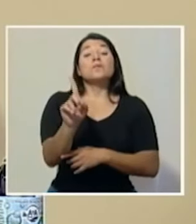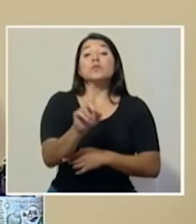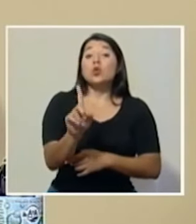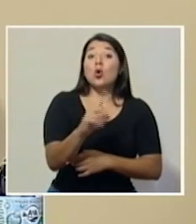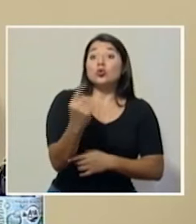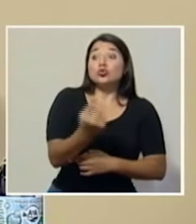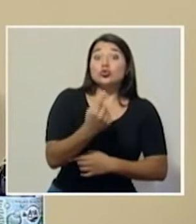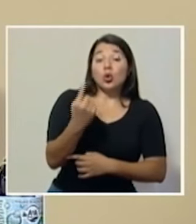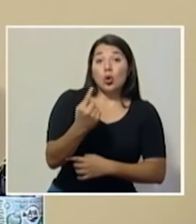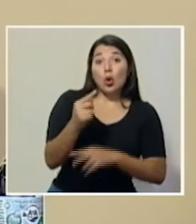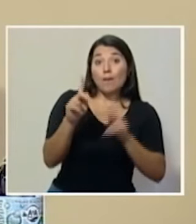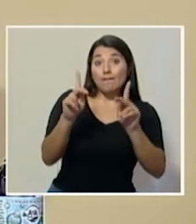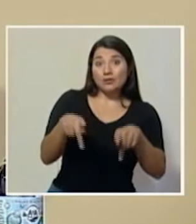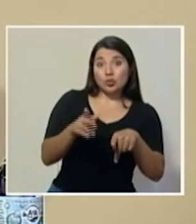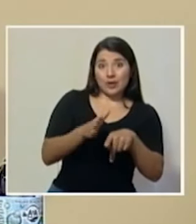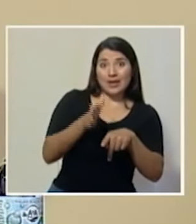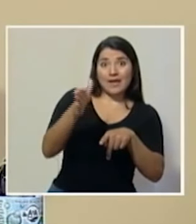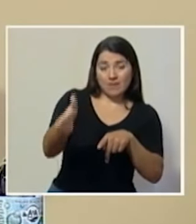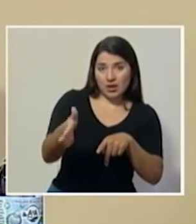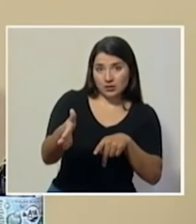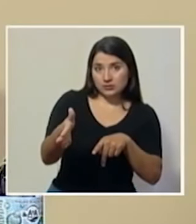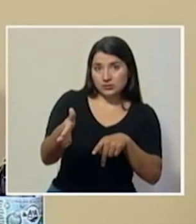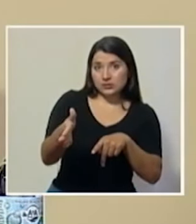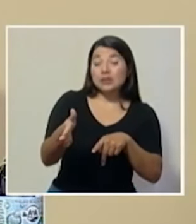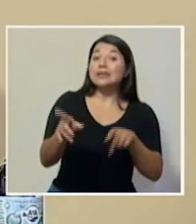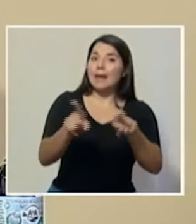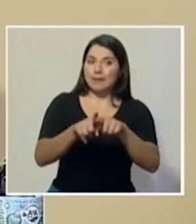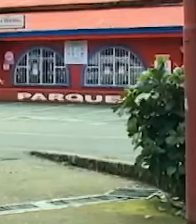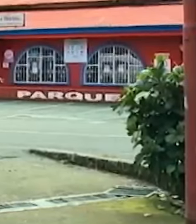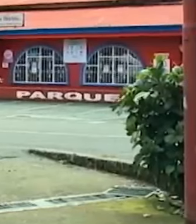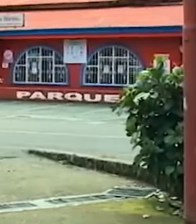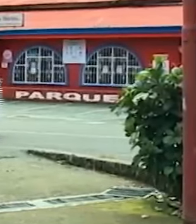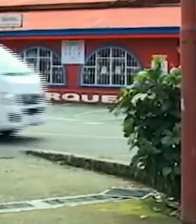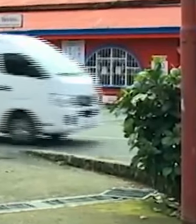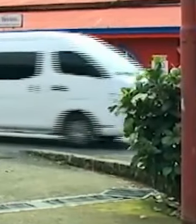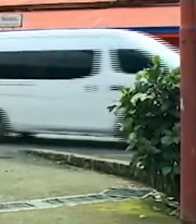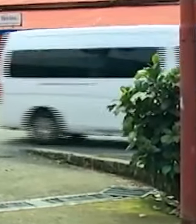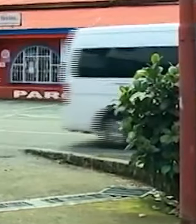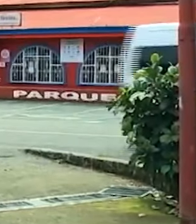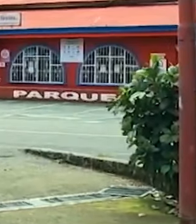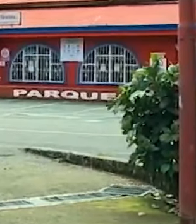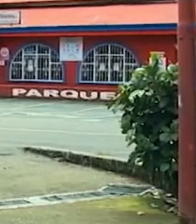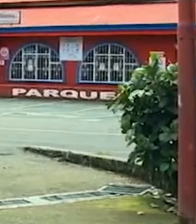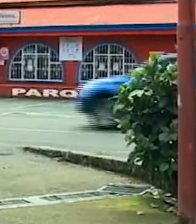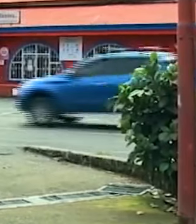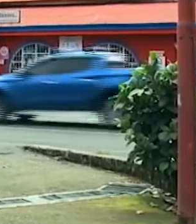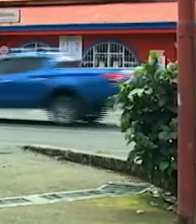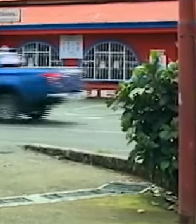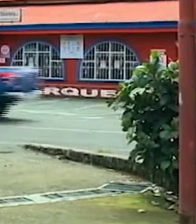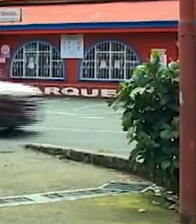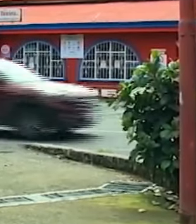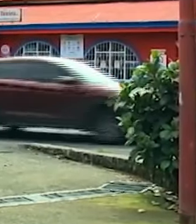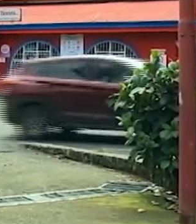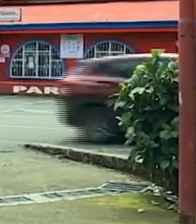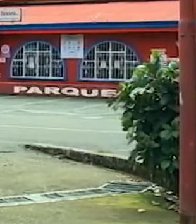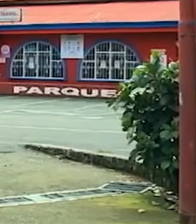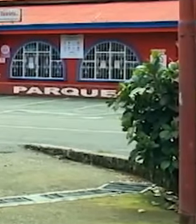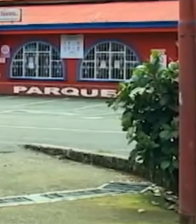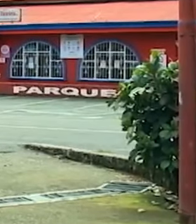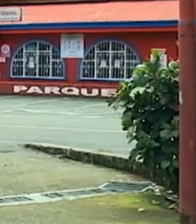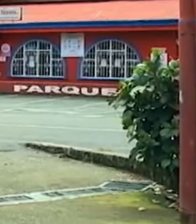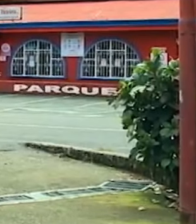esos lugares, sino también los que están atendiendo en esos lugares. En los cantones con alerta naranja, durante la fase